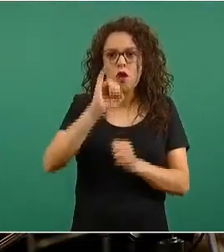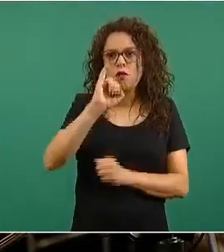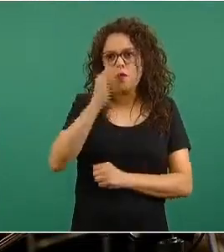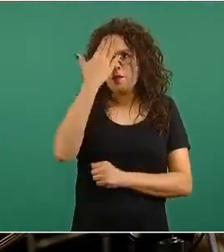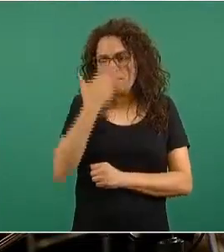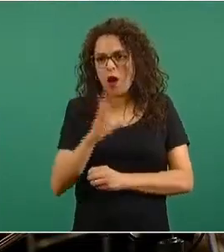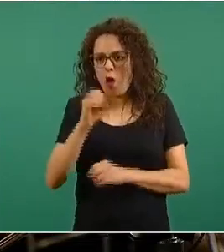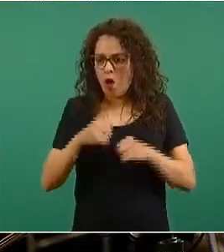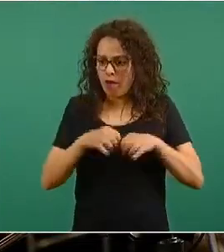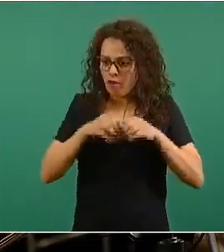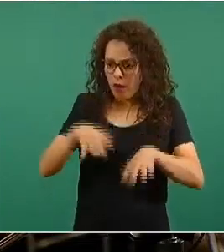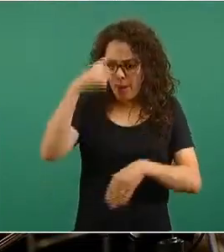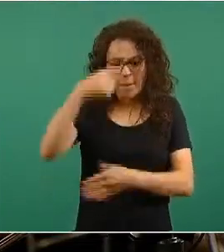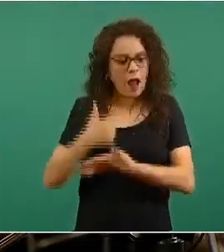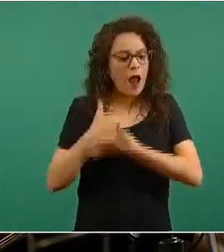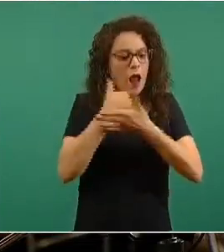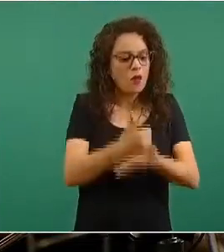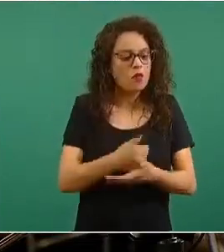tan